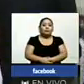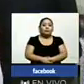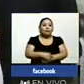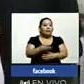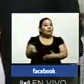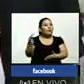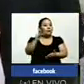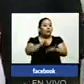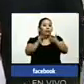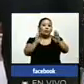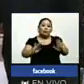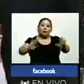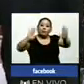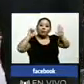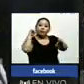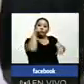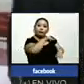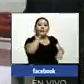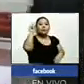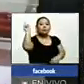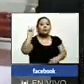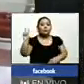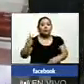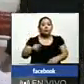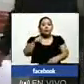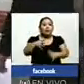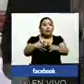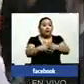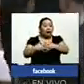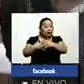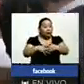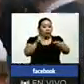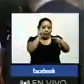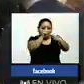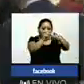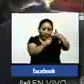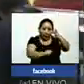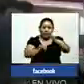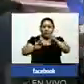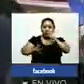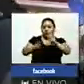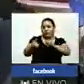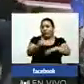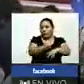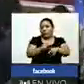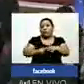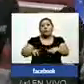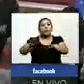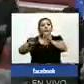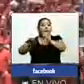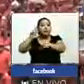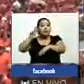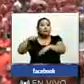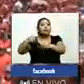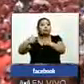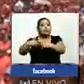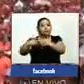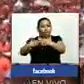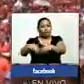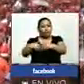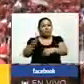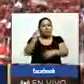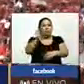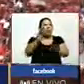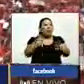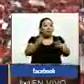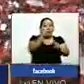Nuevas sanciones contra Venezuela. En esta ocasión, Estados Unidos apuntó a 10 individuos y 13 entidades. La figura central de estas sanciones es